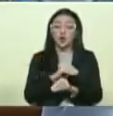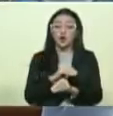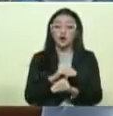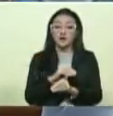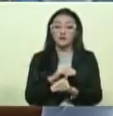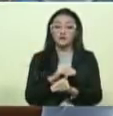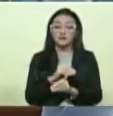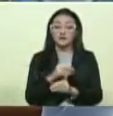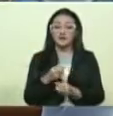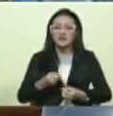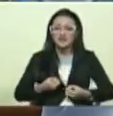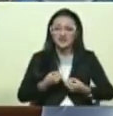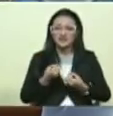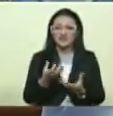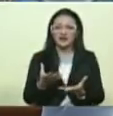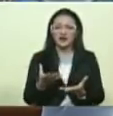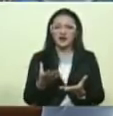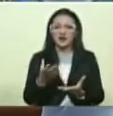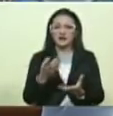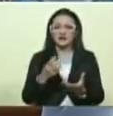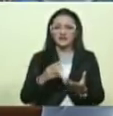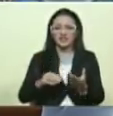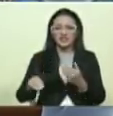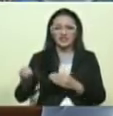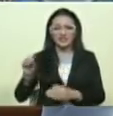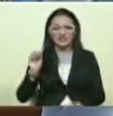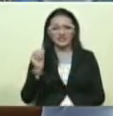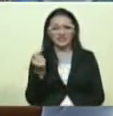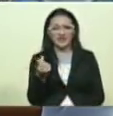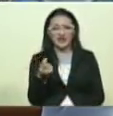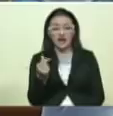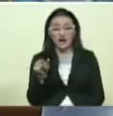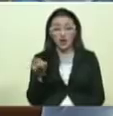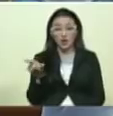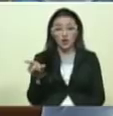repatriación del dinero presuntamente